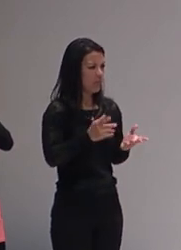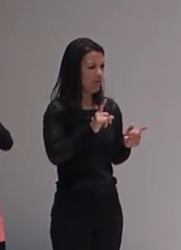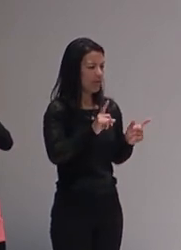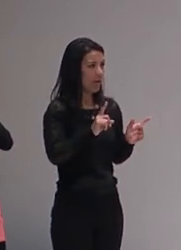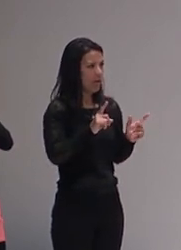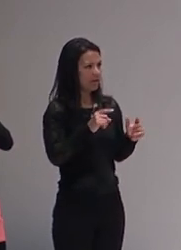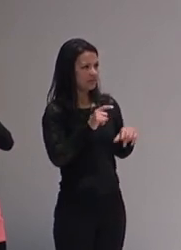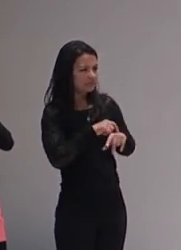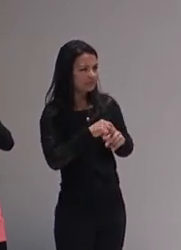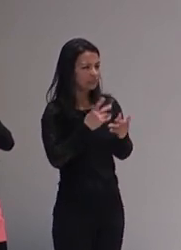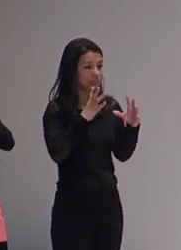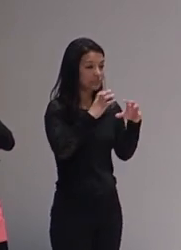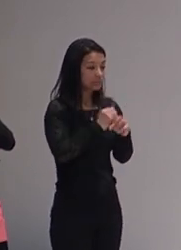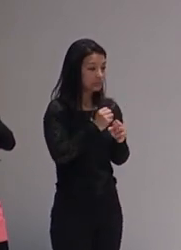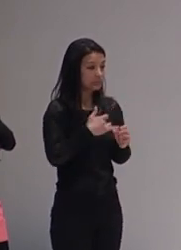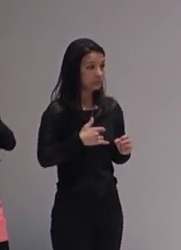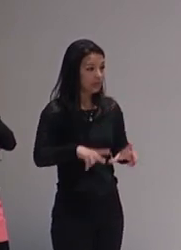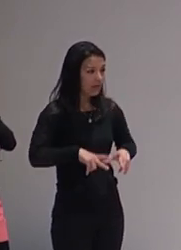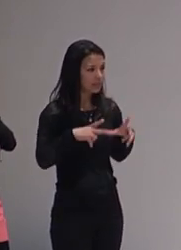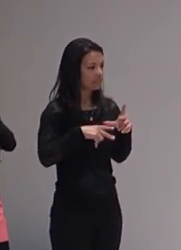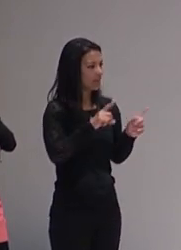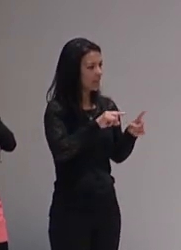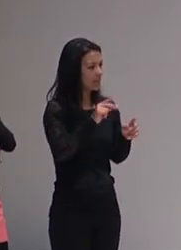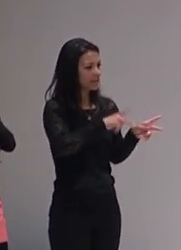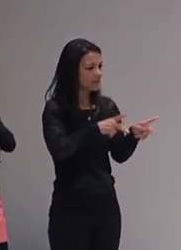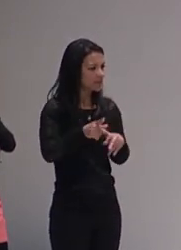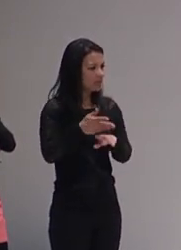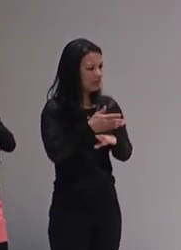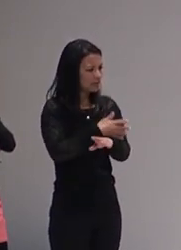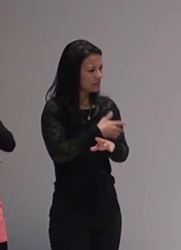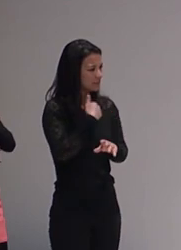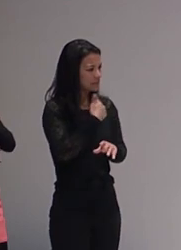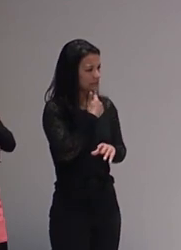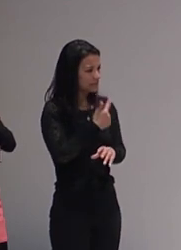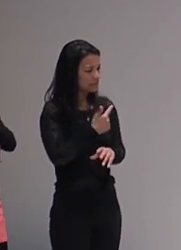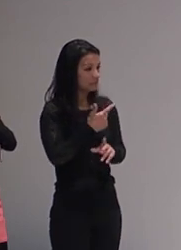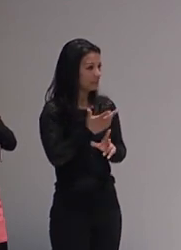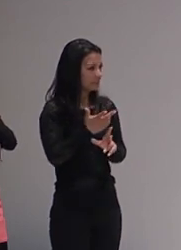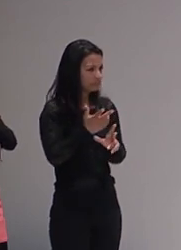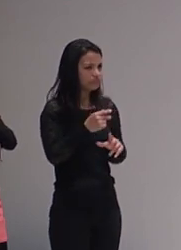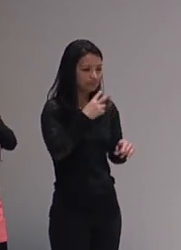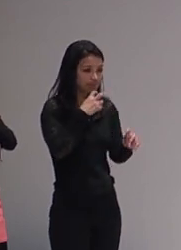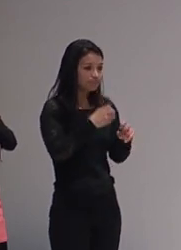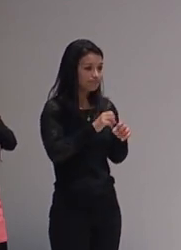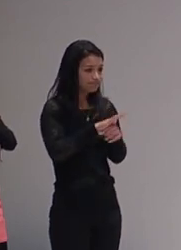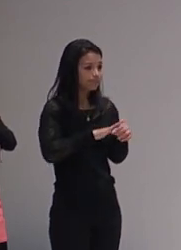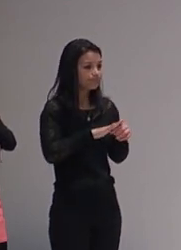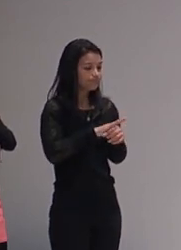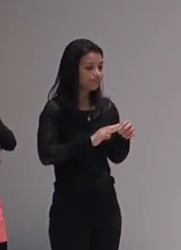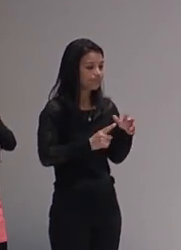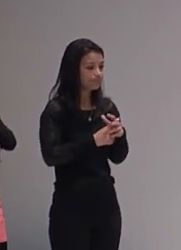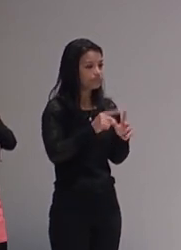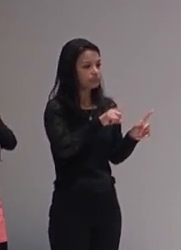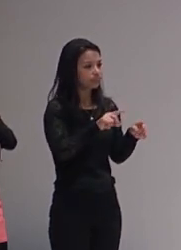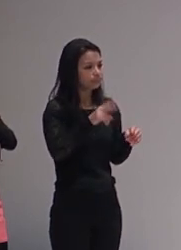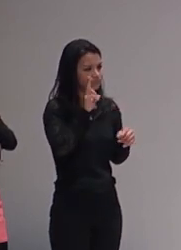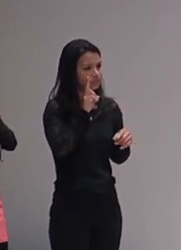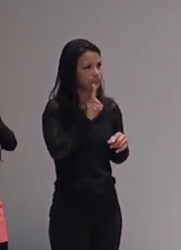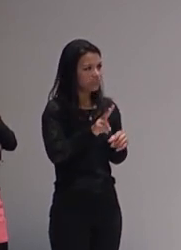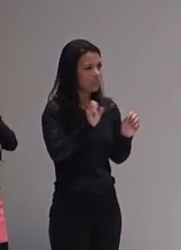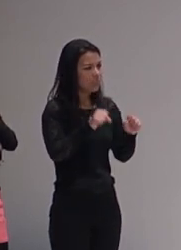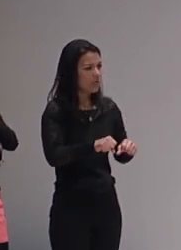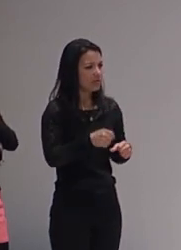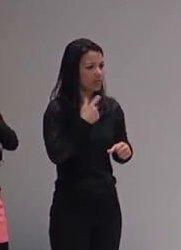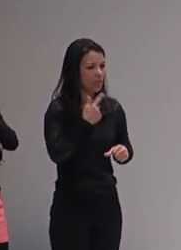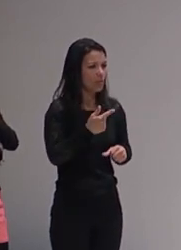de la existencia, las personas que han atravesado las circunstancias más terribles, ven ellos incluso una luz